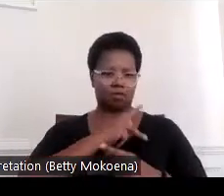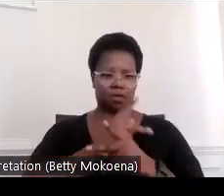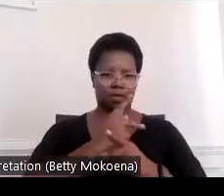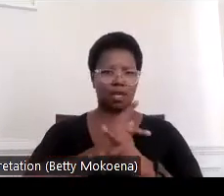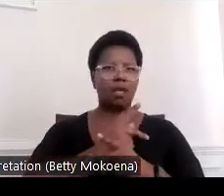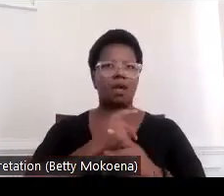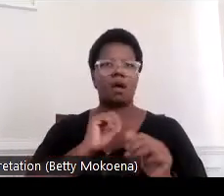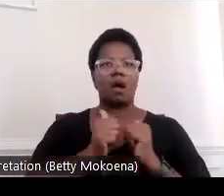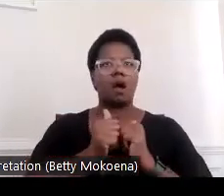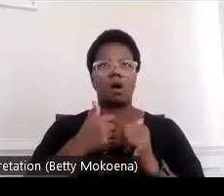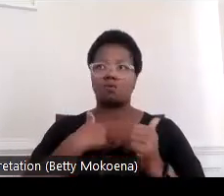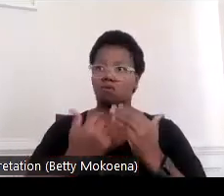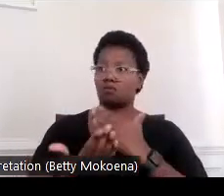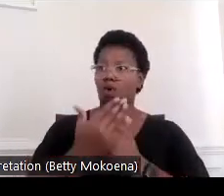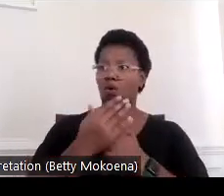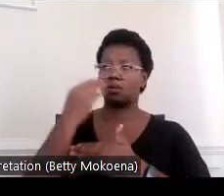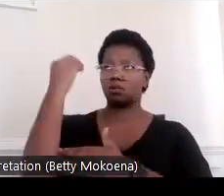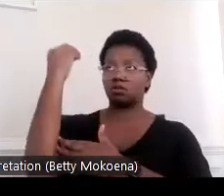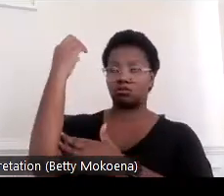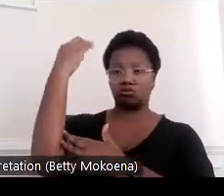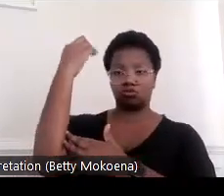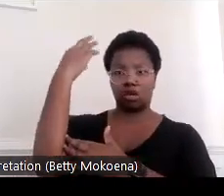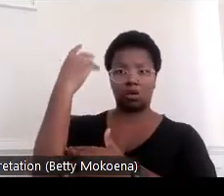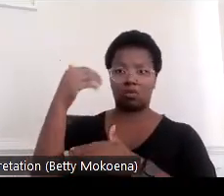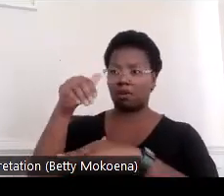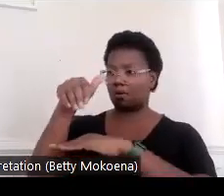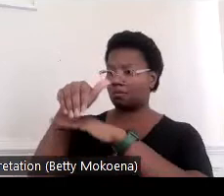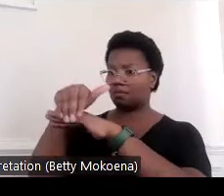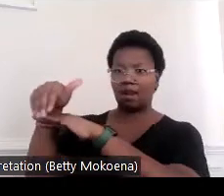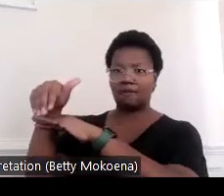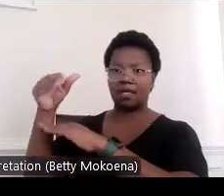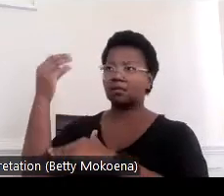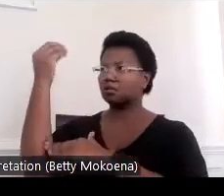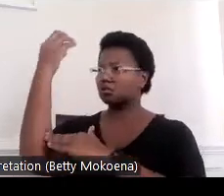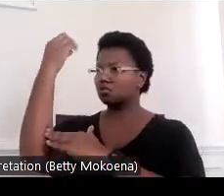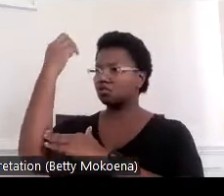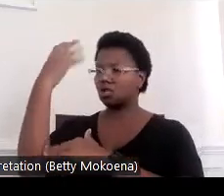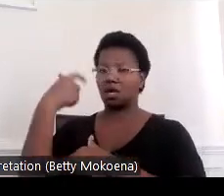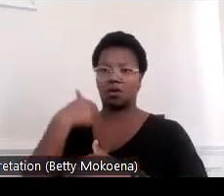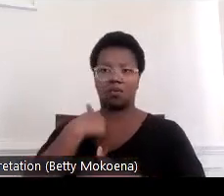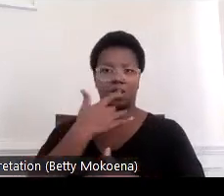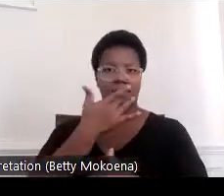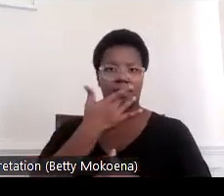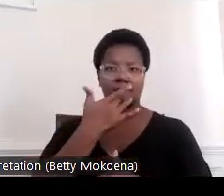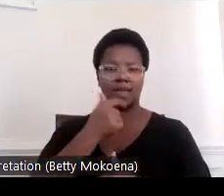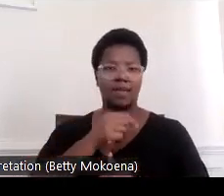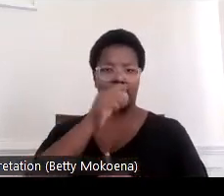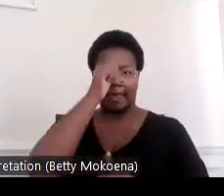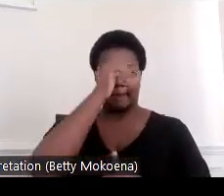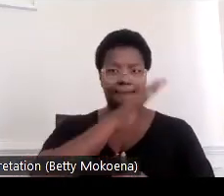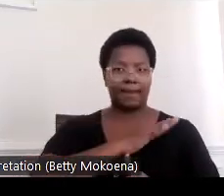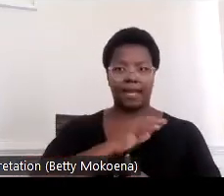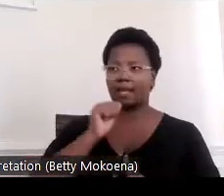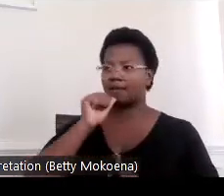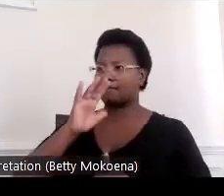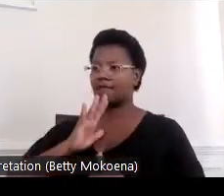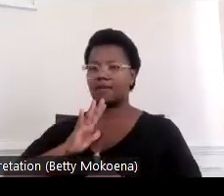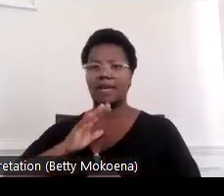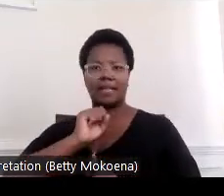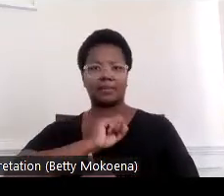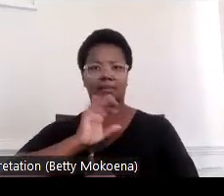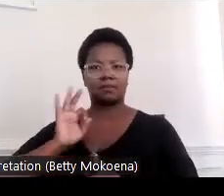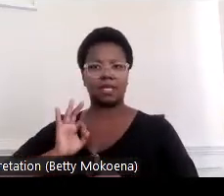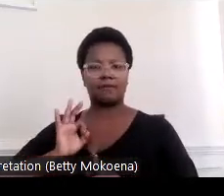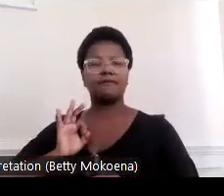participar en Cómo es ellos quieren llevar a cabo su cuidado personal quieren bañarse la mañana o la tarde prefieren un trabajador